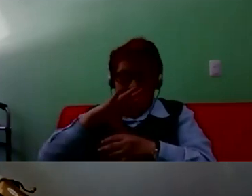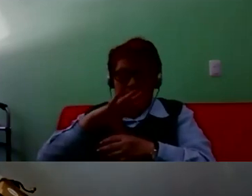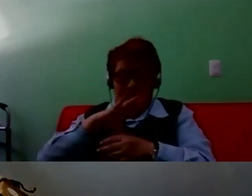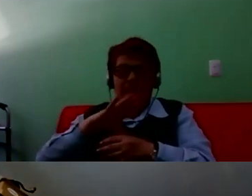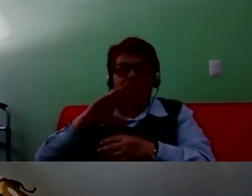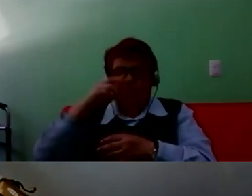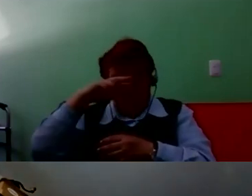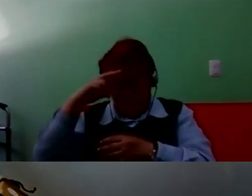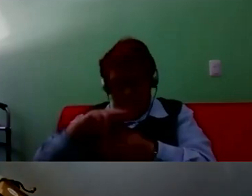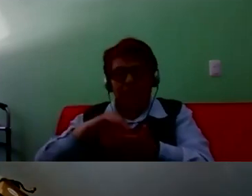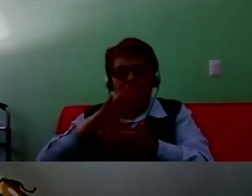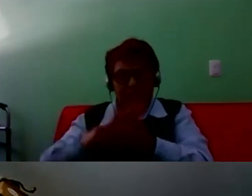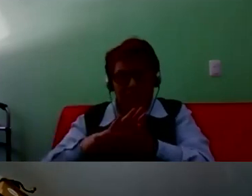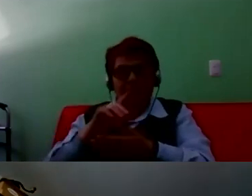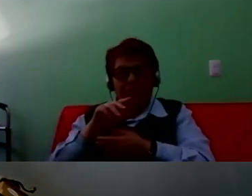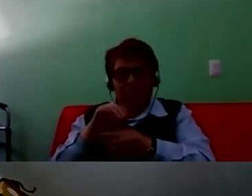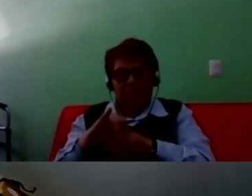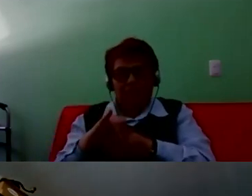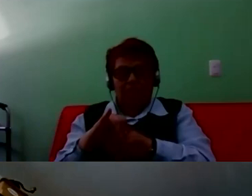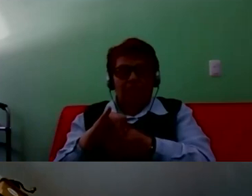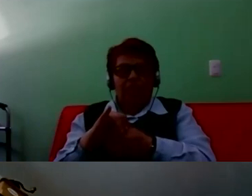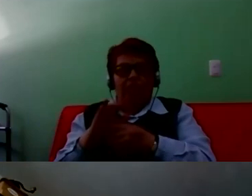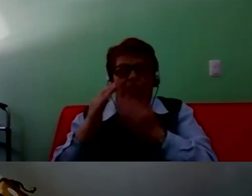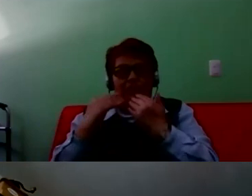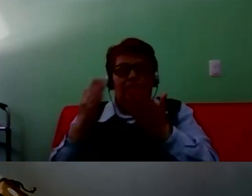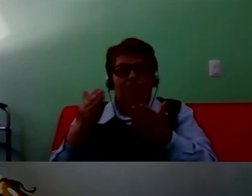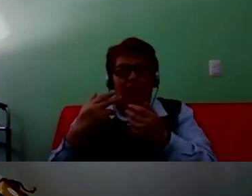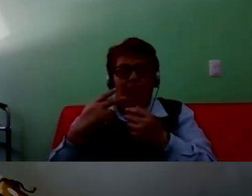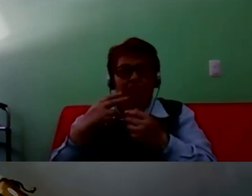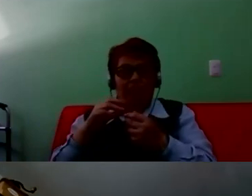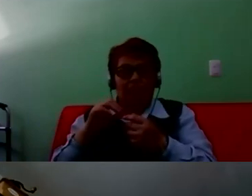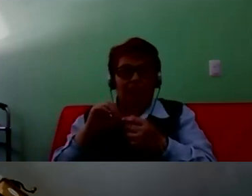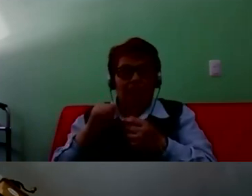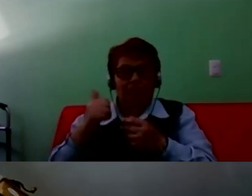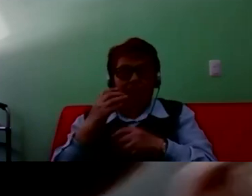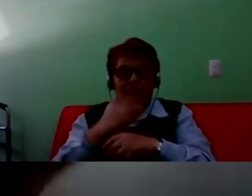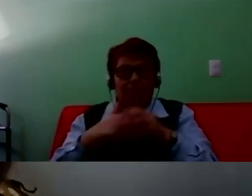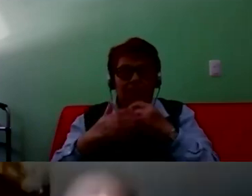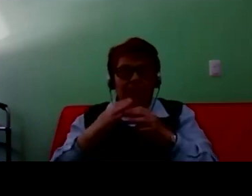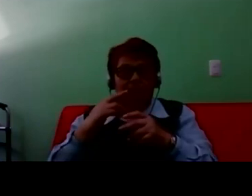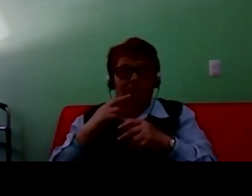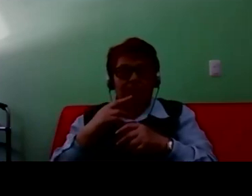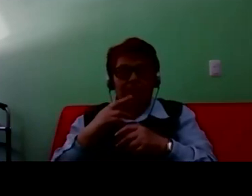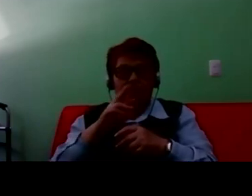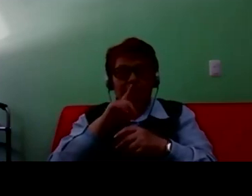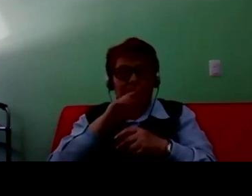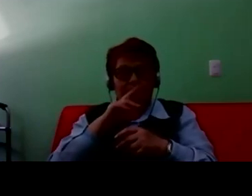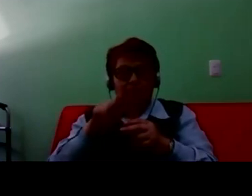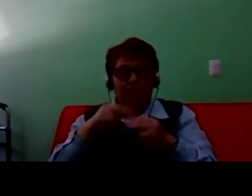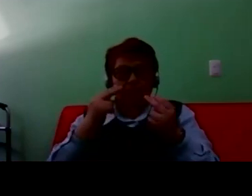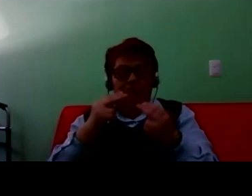existe este registro. Por otro lado, me preocupa el asunto de